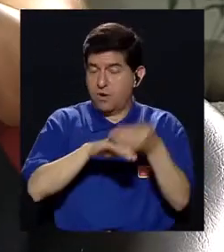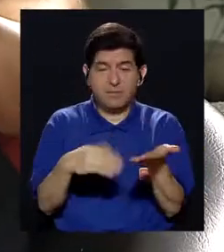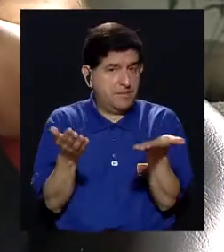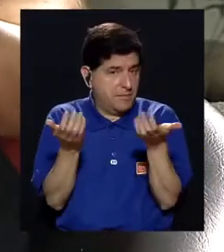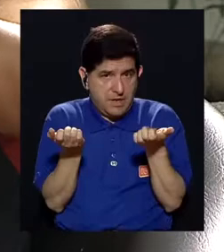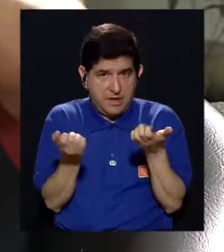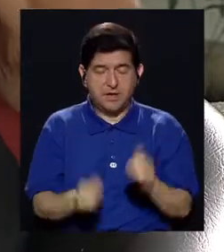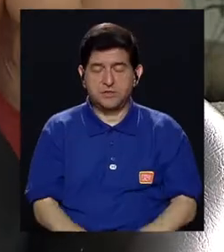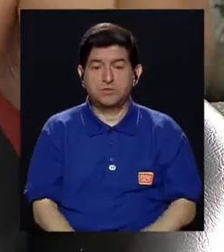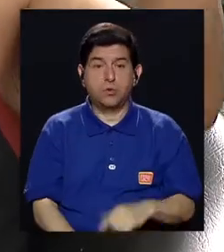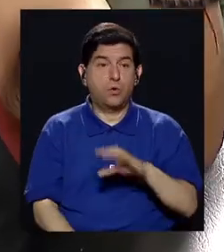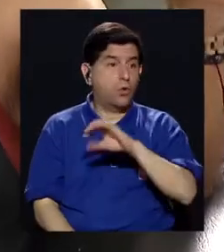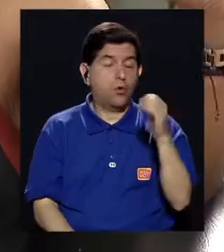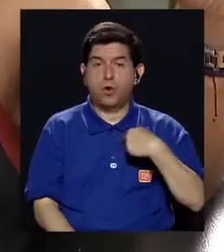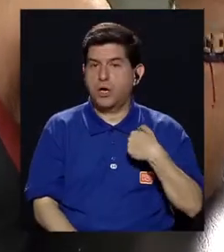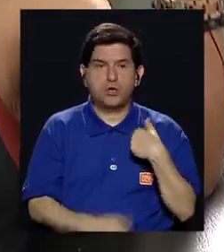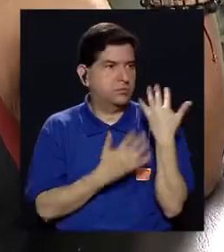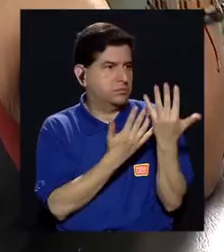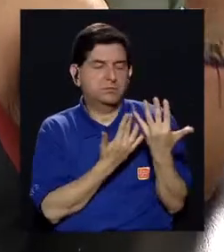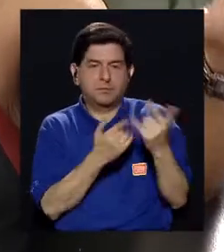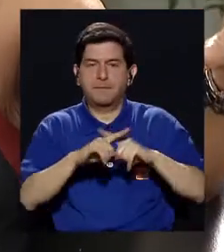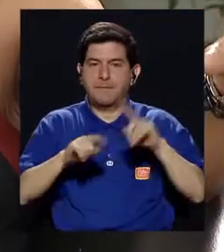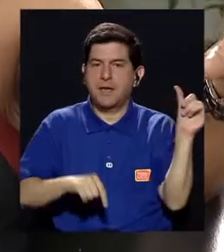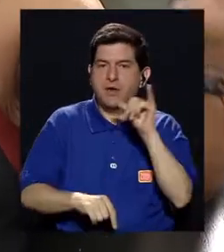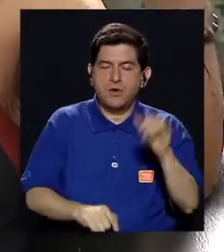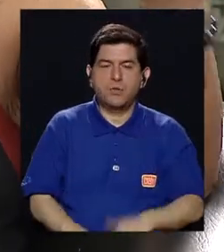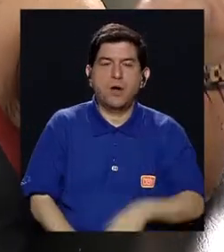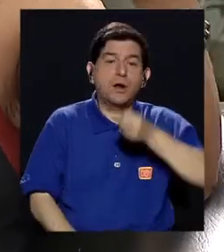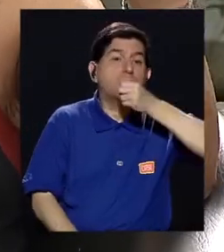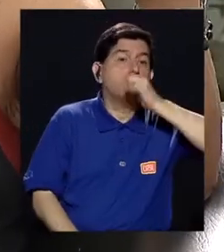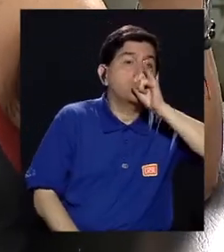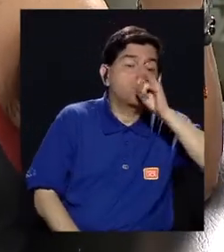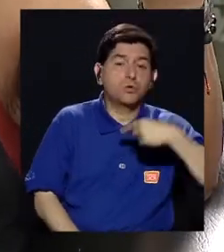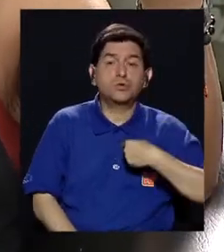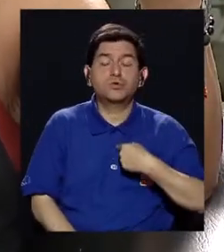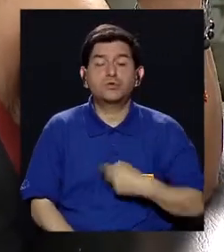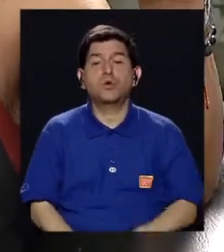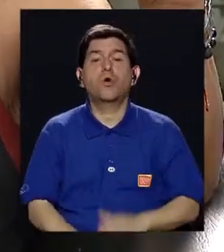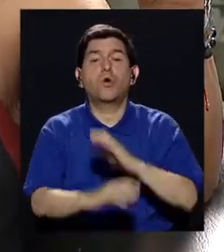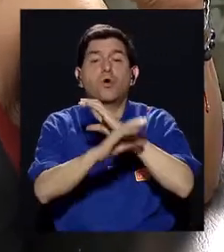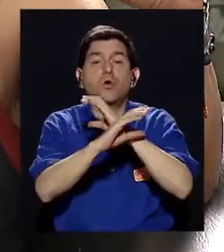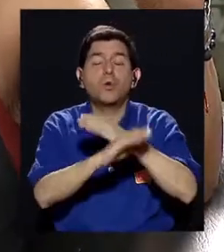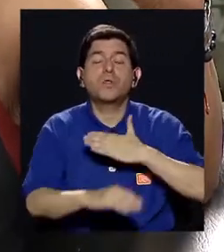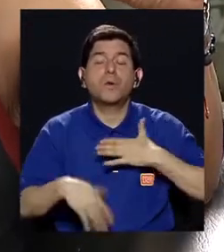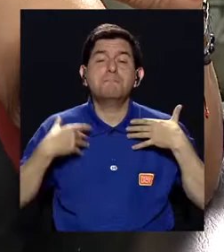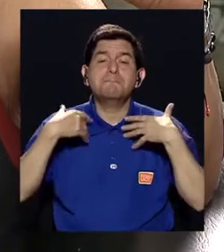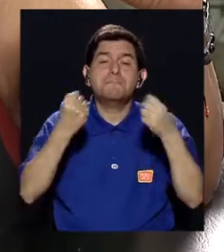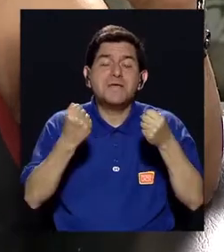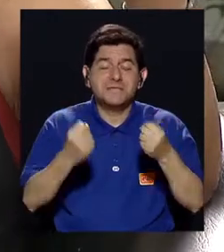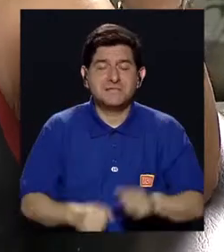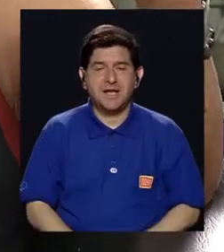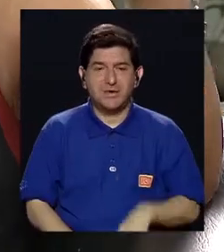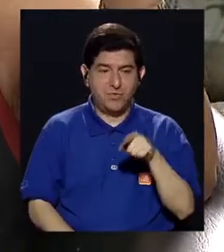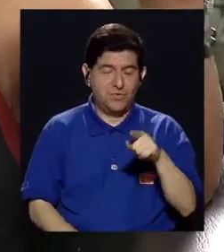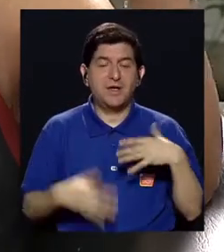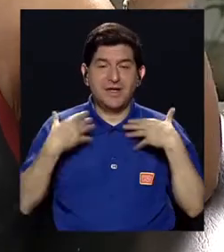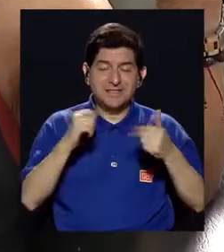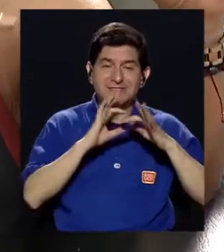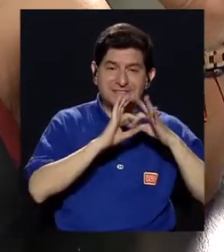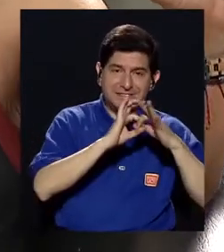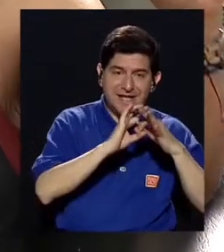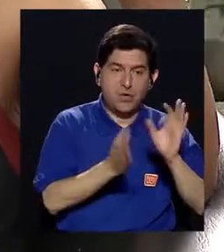o no esperado. Pero también con el condón estoy cuidando mi salud sexual para